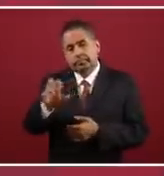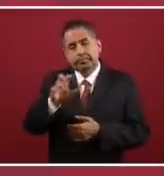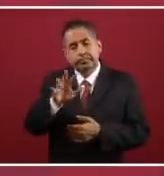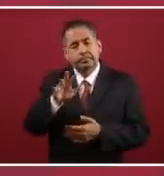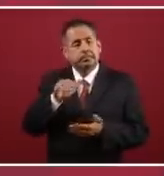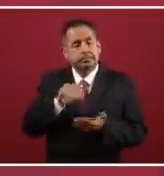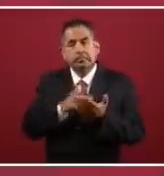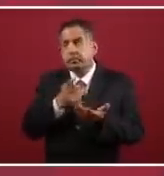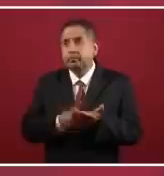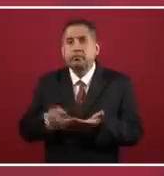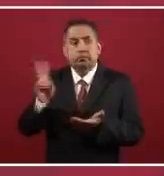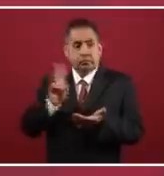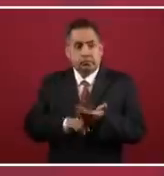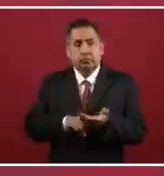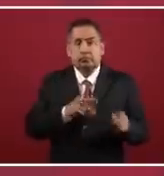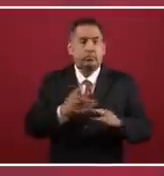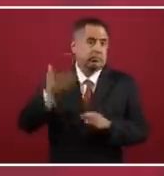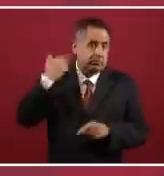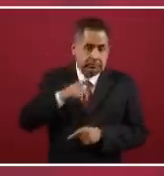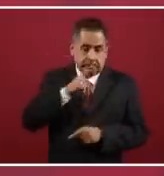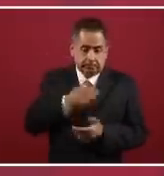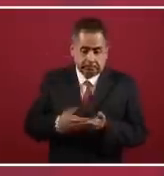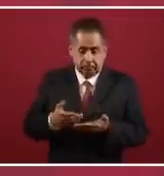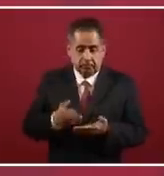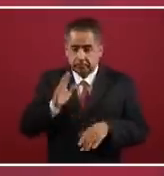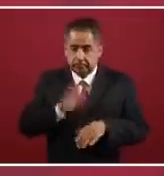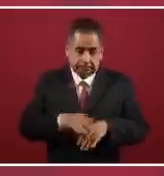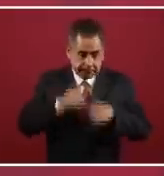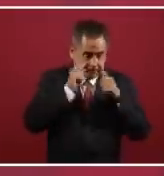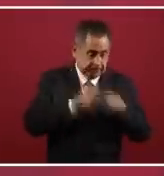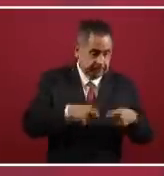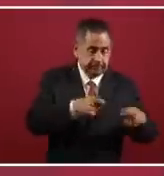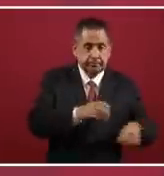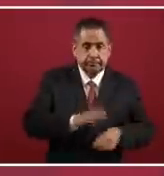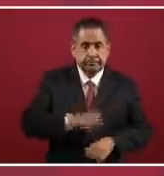2,550, el doble de lo que se entregaba anteriormente.